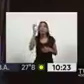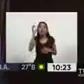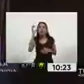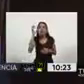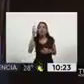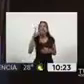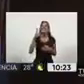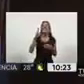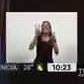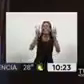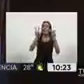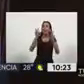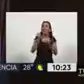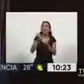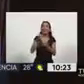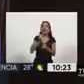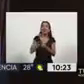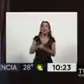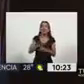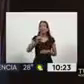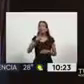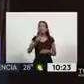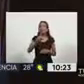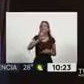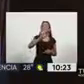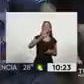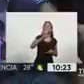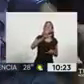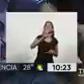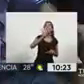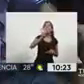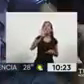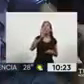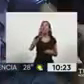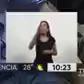el desempleo se ubica en 11,6% de la provincia.